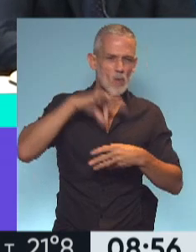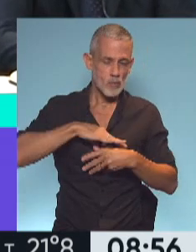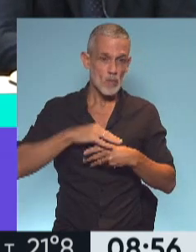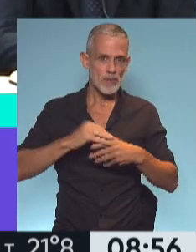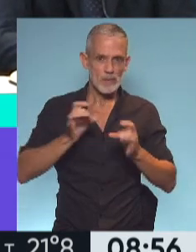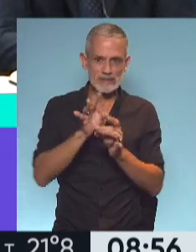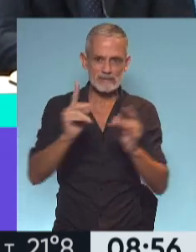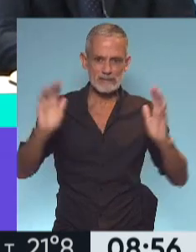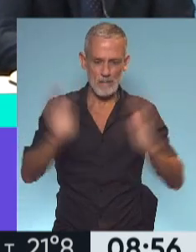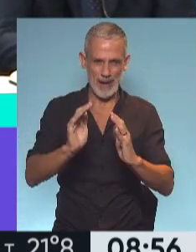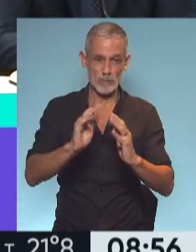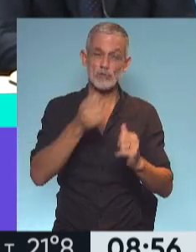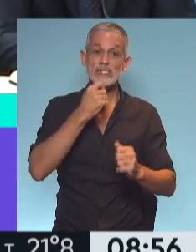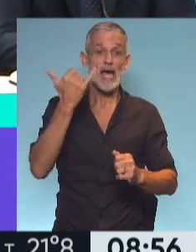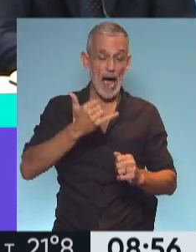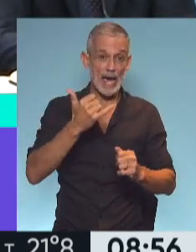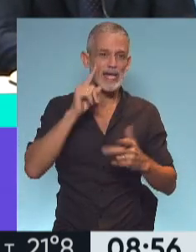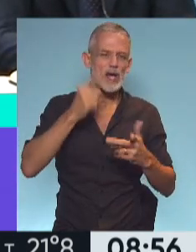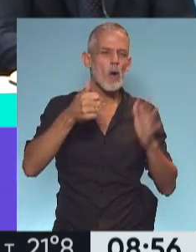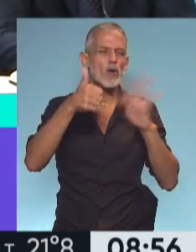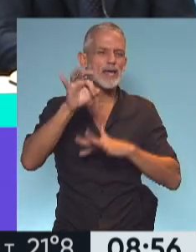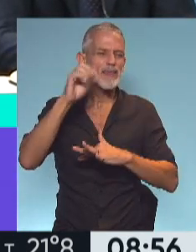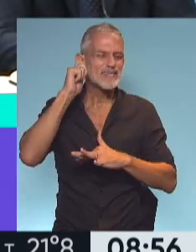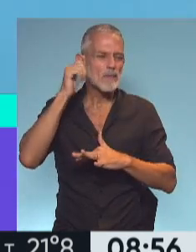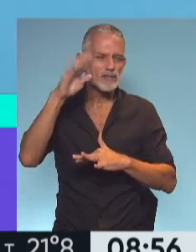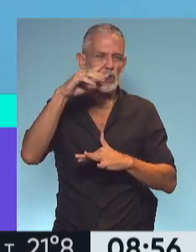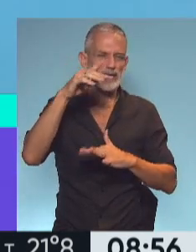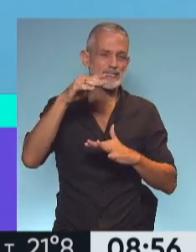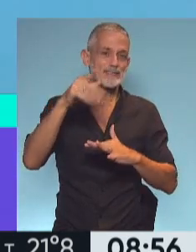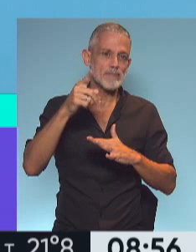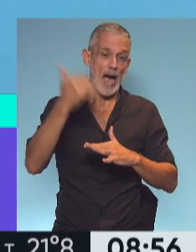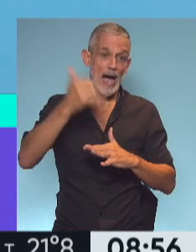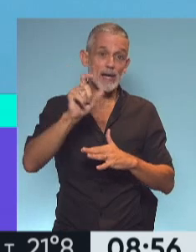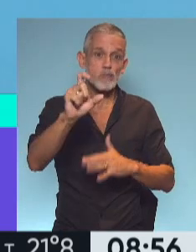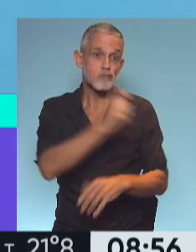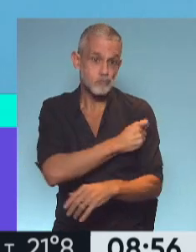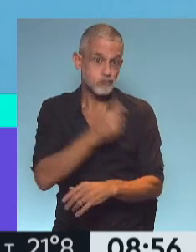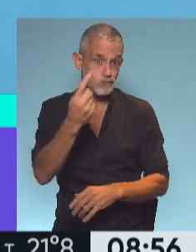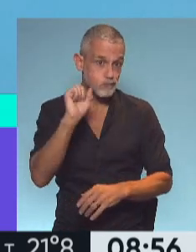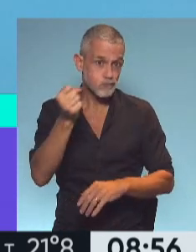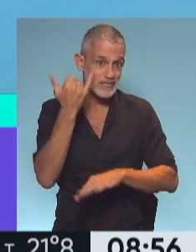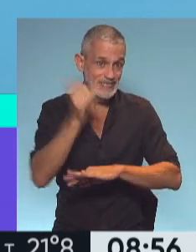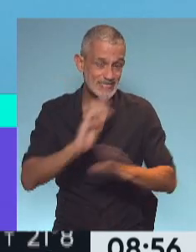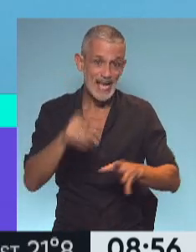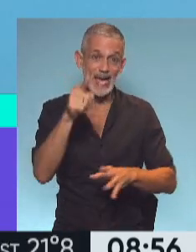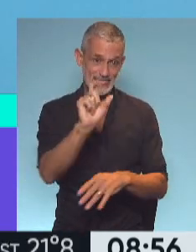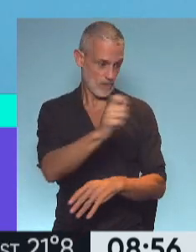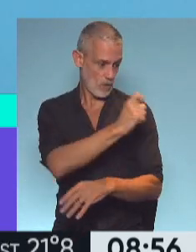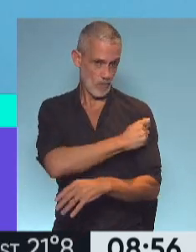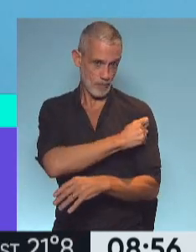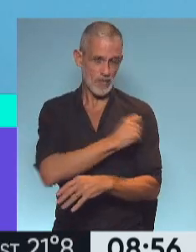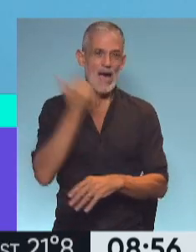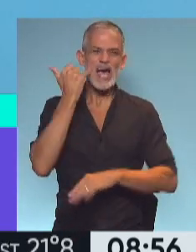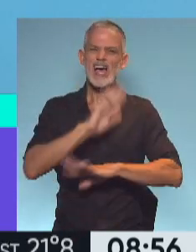transmisión. Quienes tienen condiciones de riesgo, esos mayores de 60 años que han recibido la primera dosis de vacuna, esa dosis no